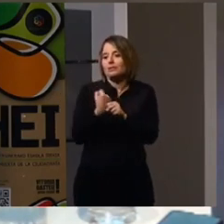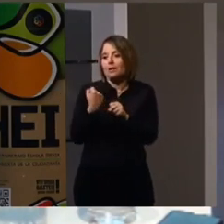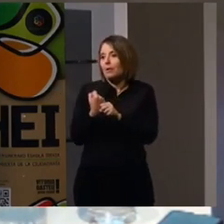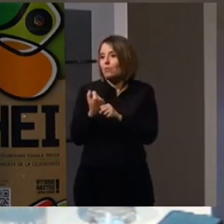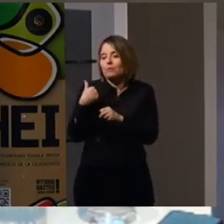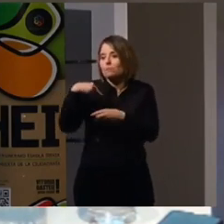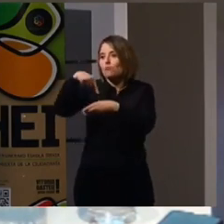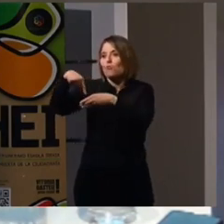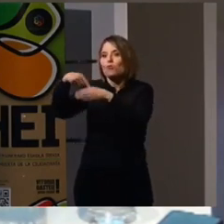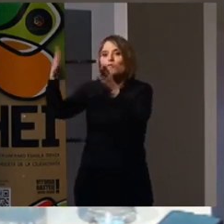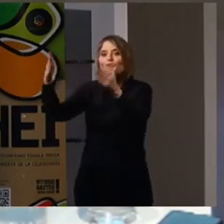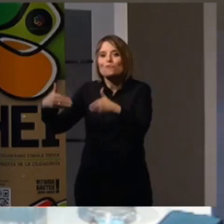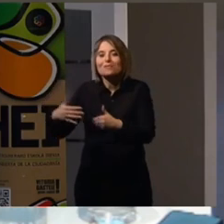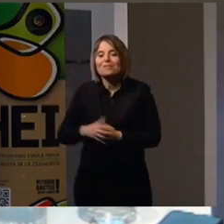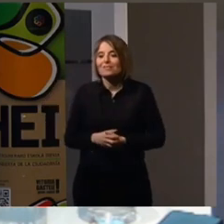para mí.